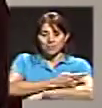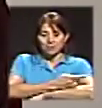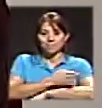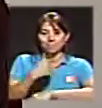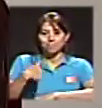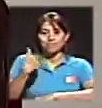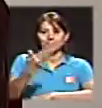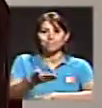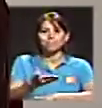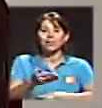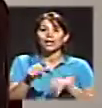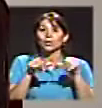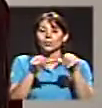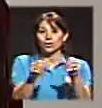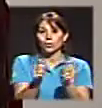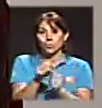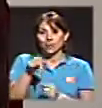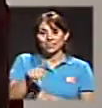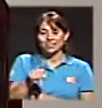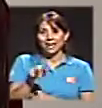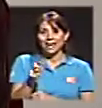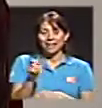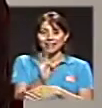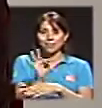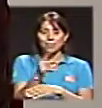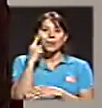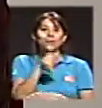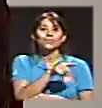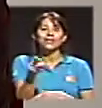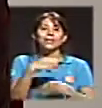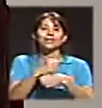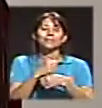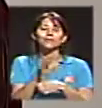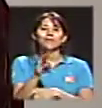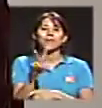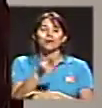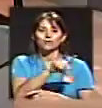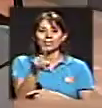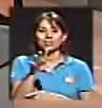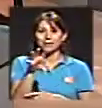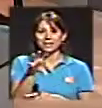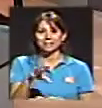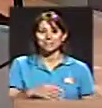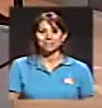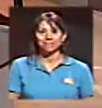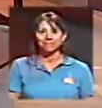con el próximo programa, y quédense con este canal. Aquí para ustedes hacemos la televisión que se merece.